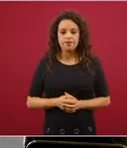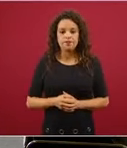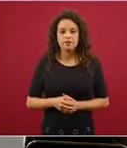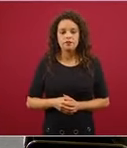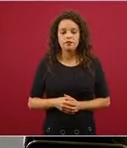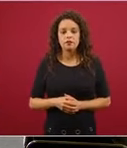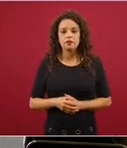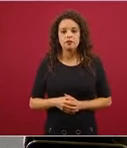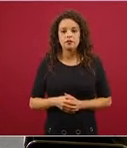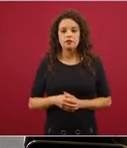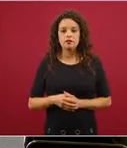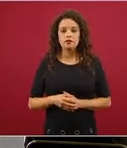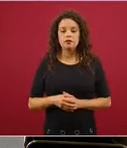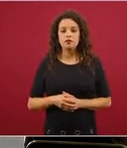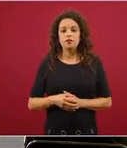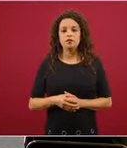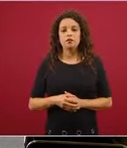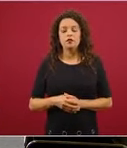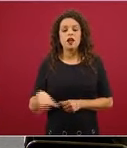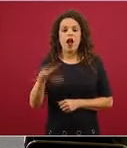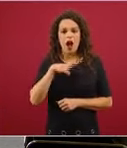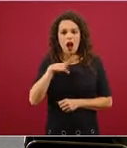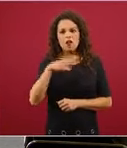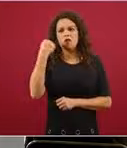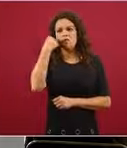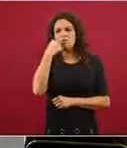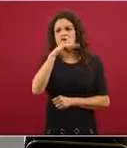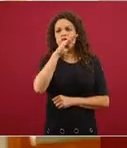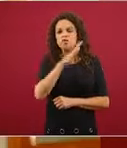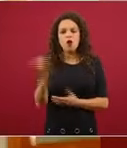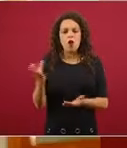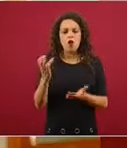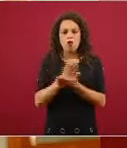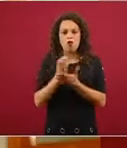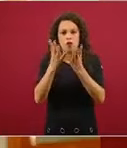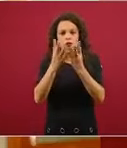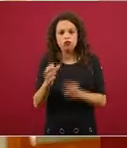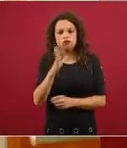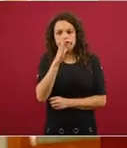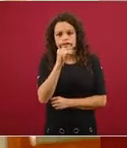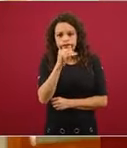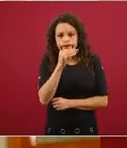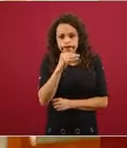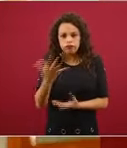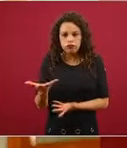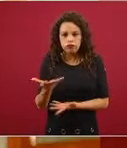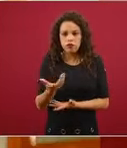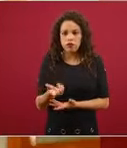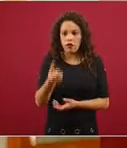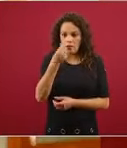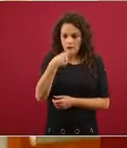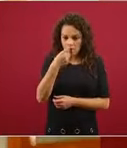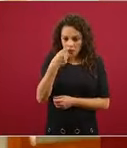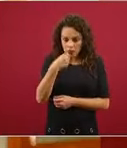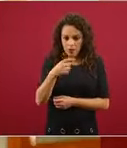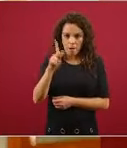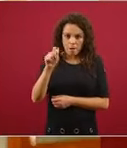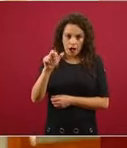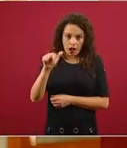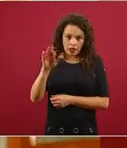persistente es importante también, es una fiebre que no cede ni con medios físicos ni con tratamiento específico con